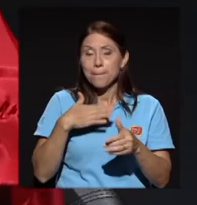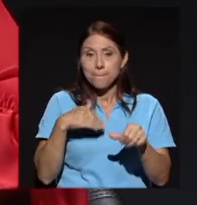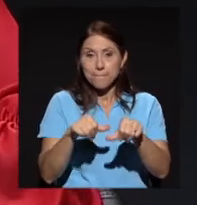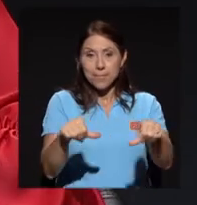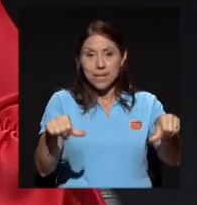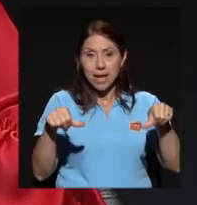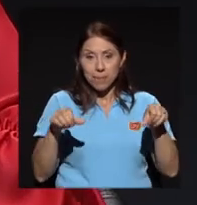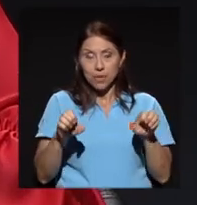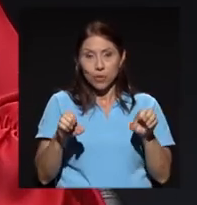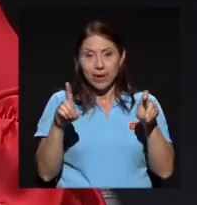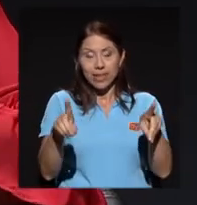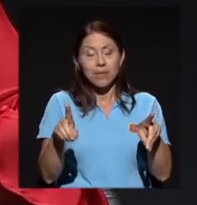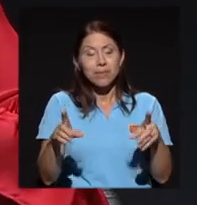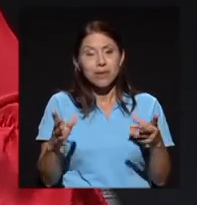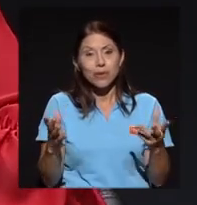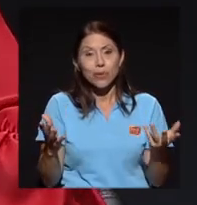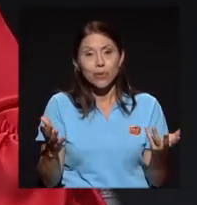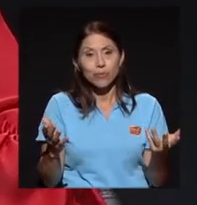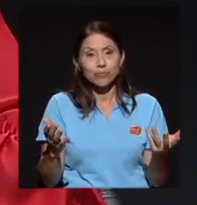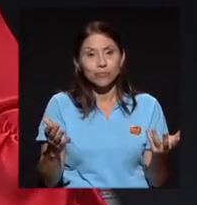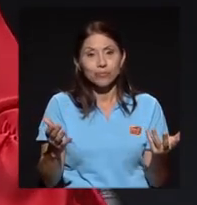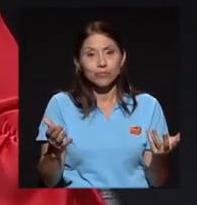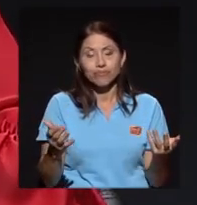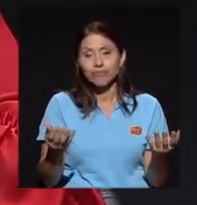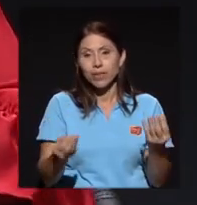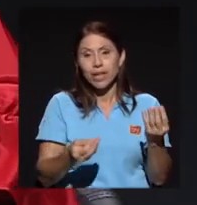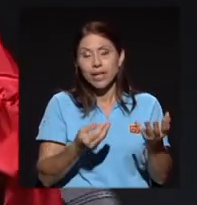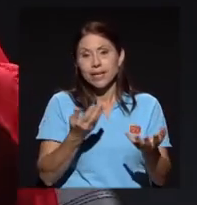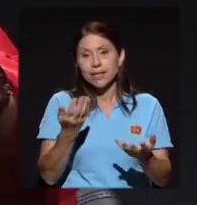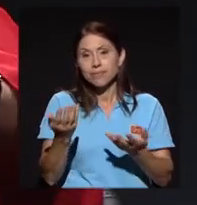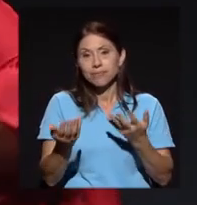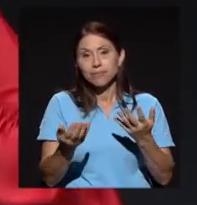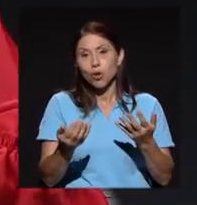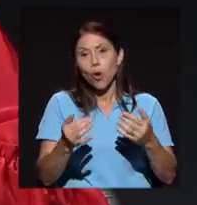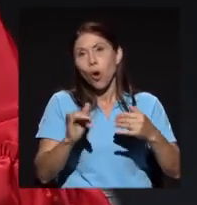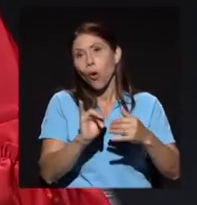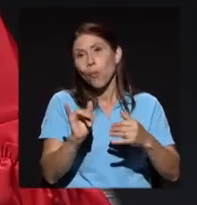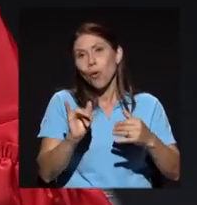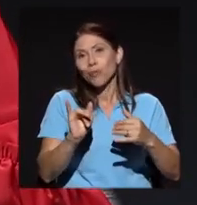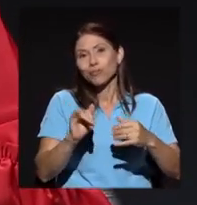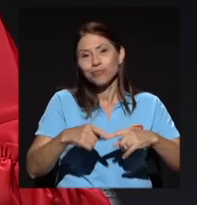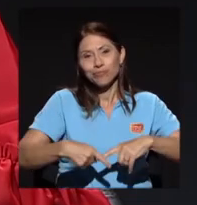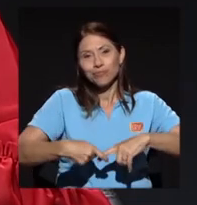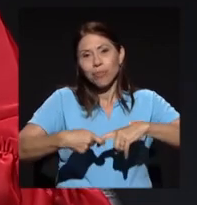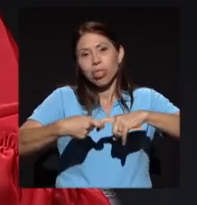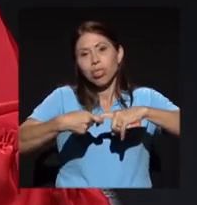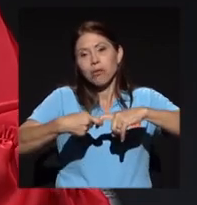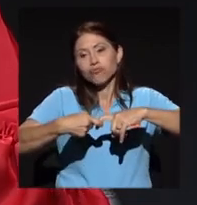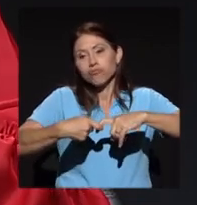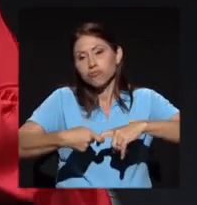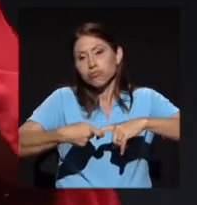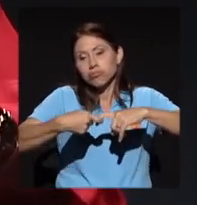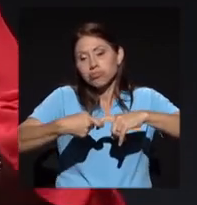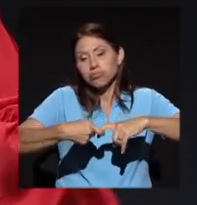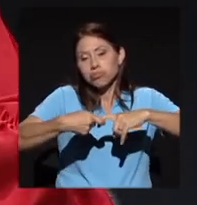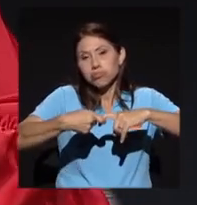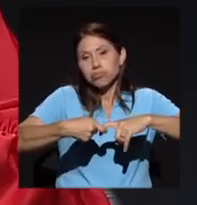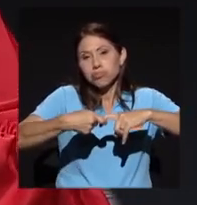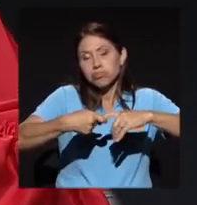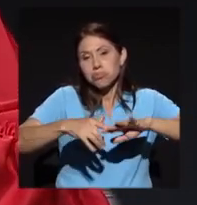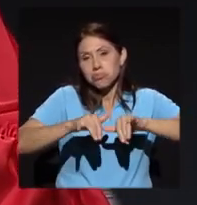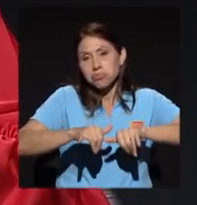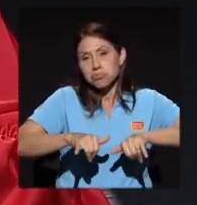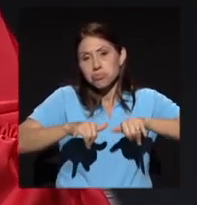académico se quedó, digamos, como parado en el tiempo, en el sentido de que puedo trabajar un cuarto de